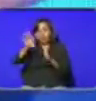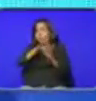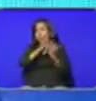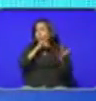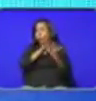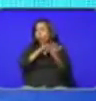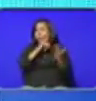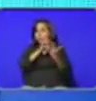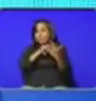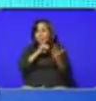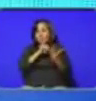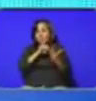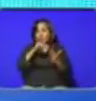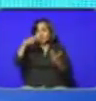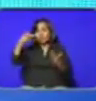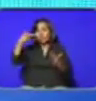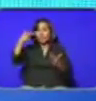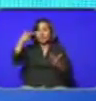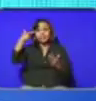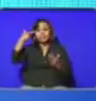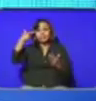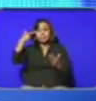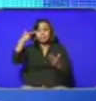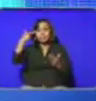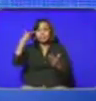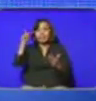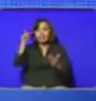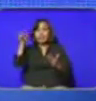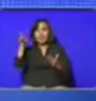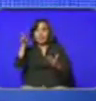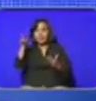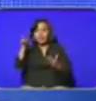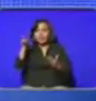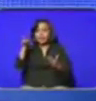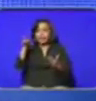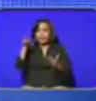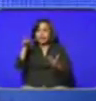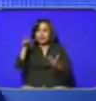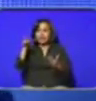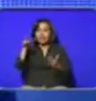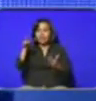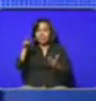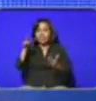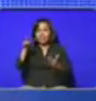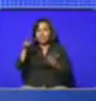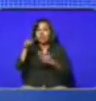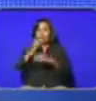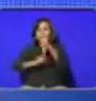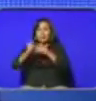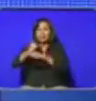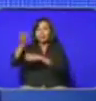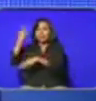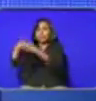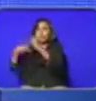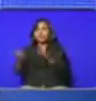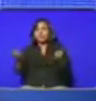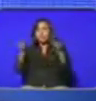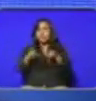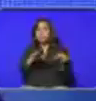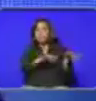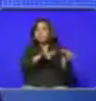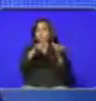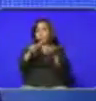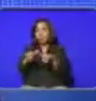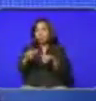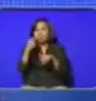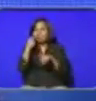Realmente hace 60 años en Singapur ocurría lo que hoy también está pasando en Panamá. Si usted mira aquí en Panamá, muy